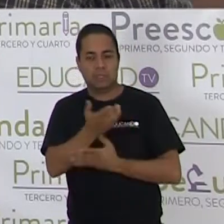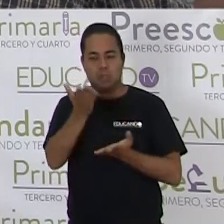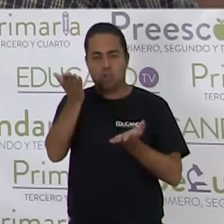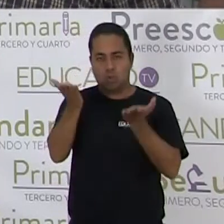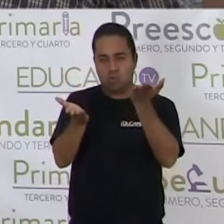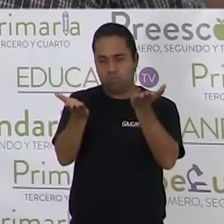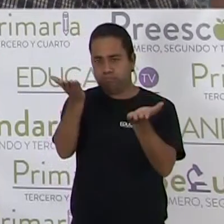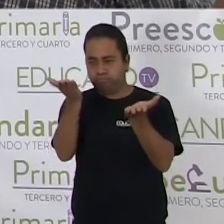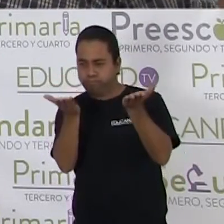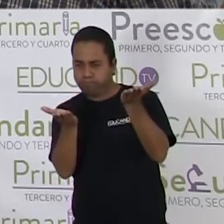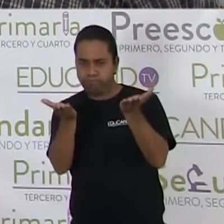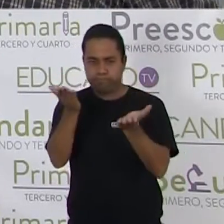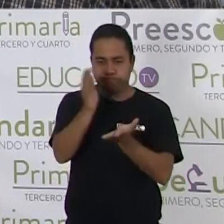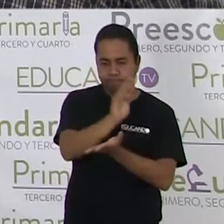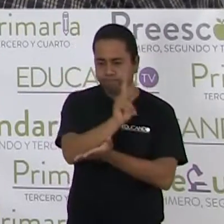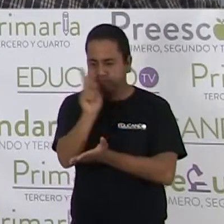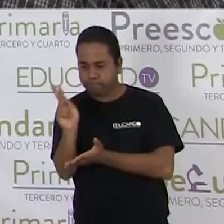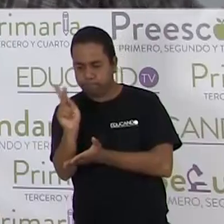comparar, ¿bien?